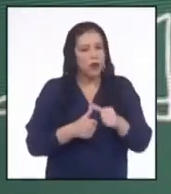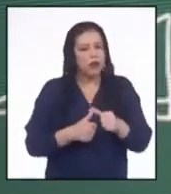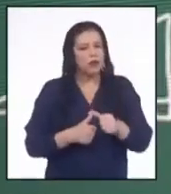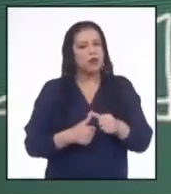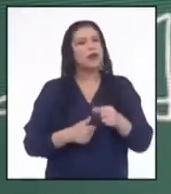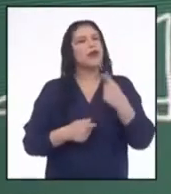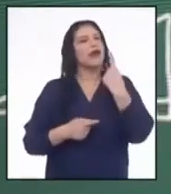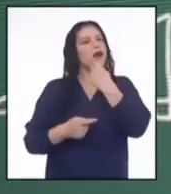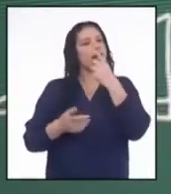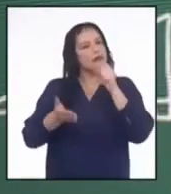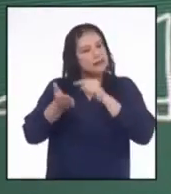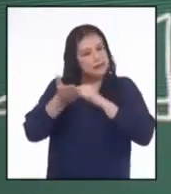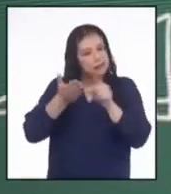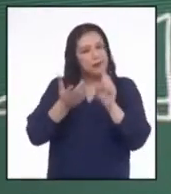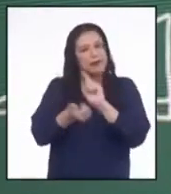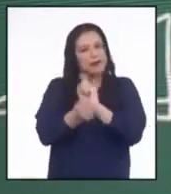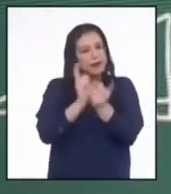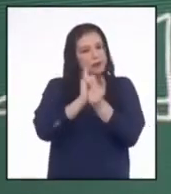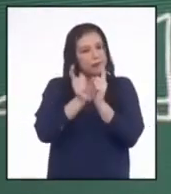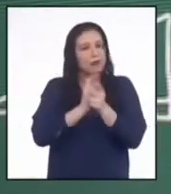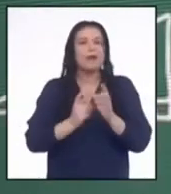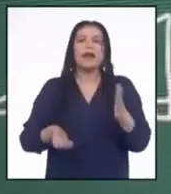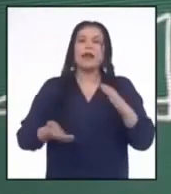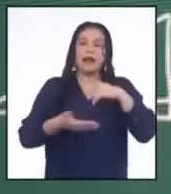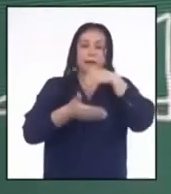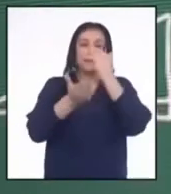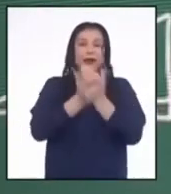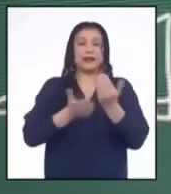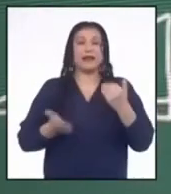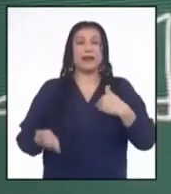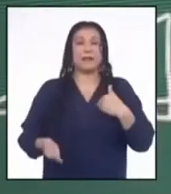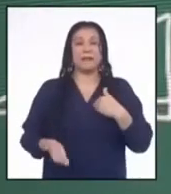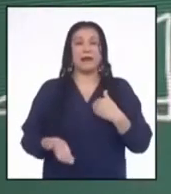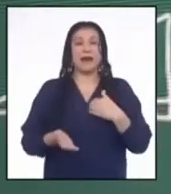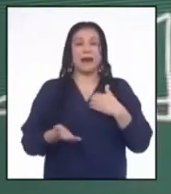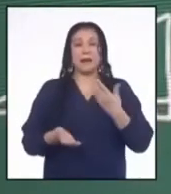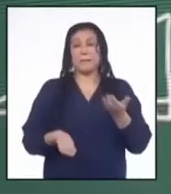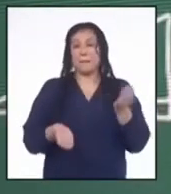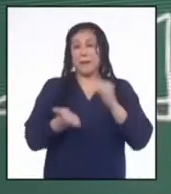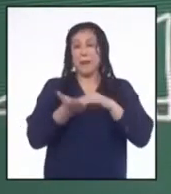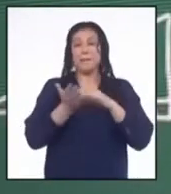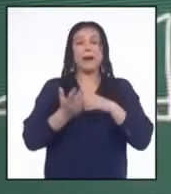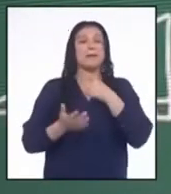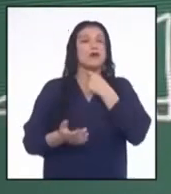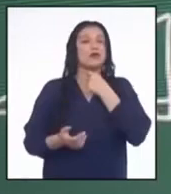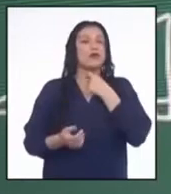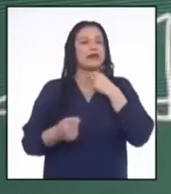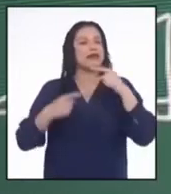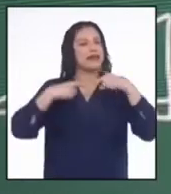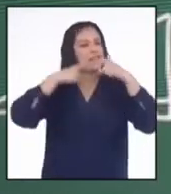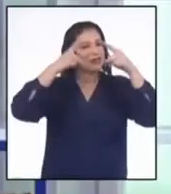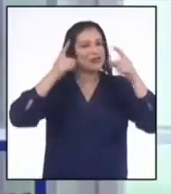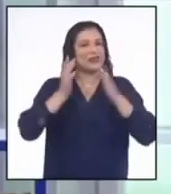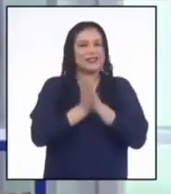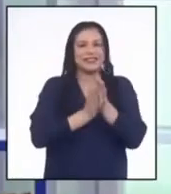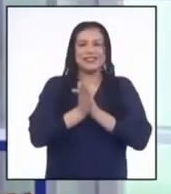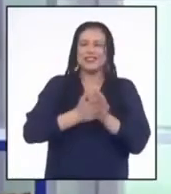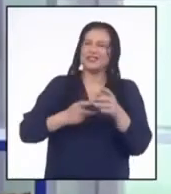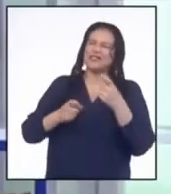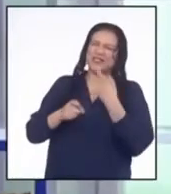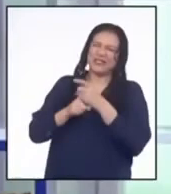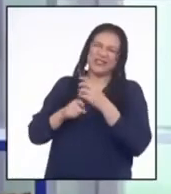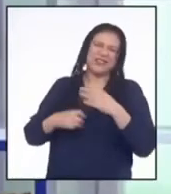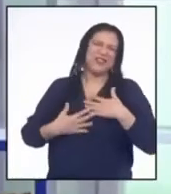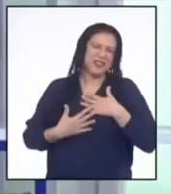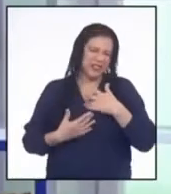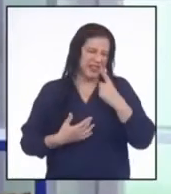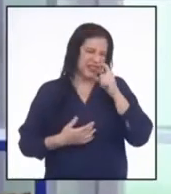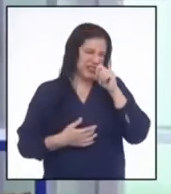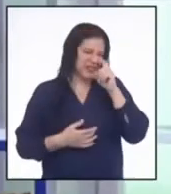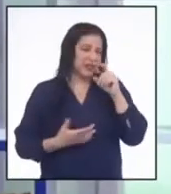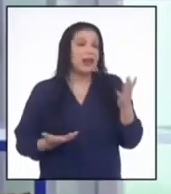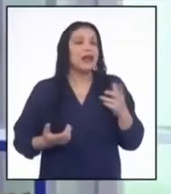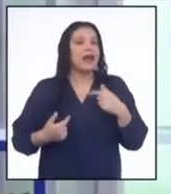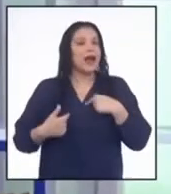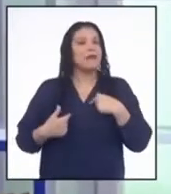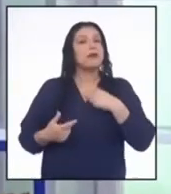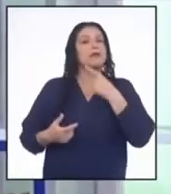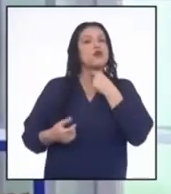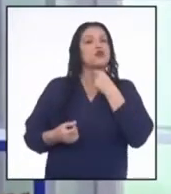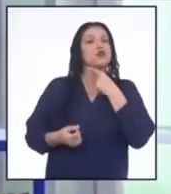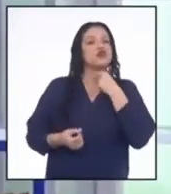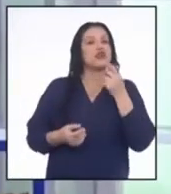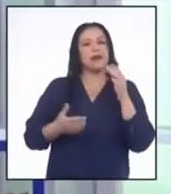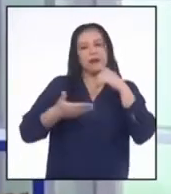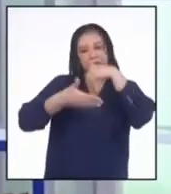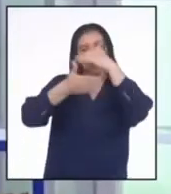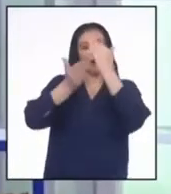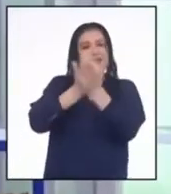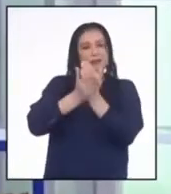actualizábamos semanalmente y las secciones que más me gustaban eran las de noticias y amenidades. Y en mi caso, Steph, tenía preferencia por